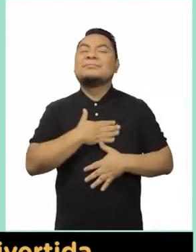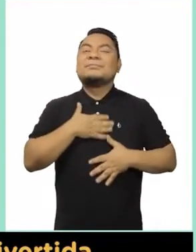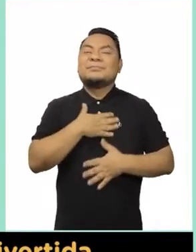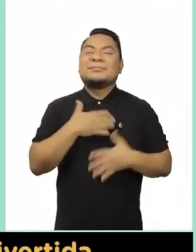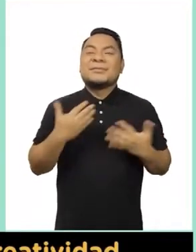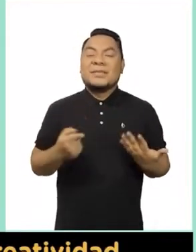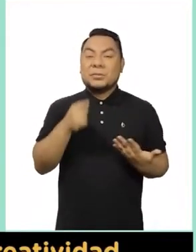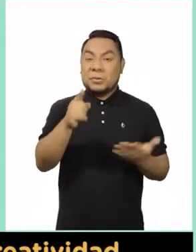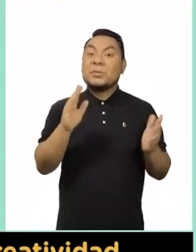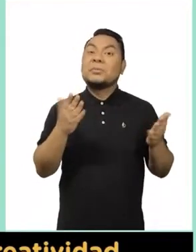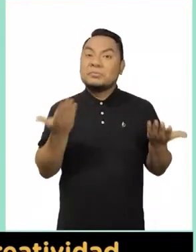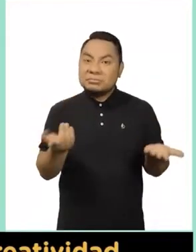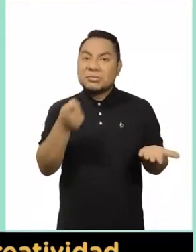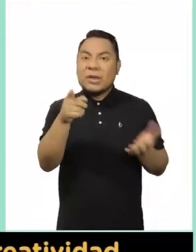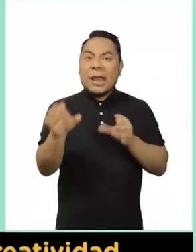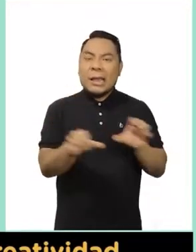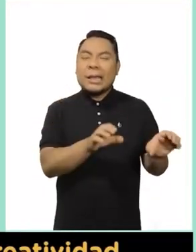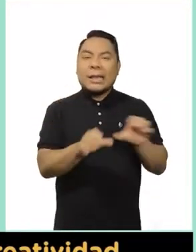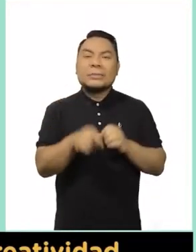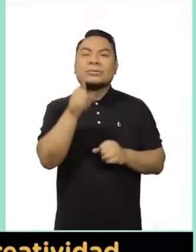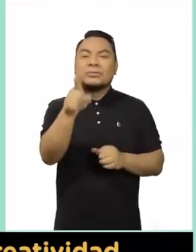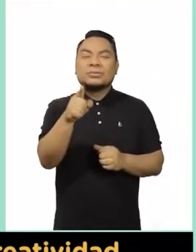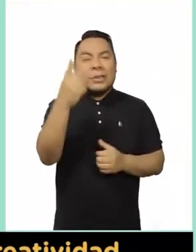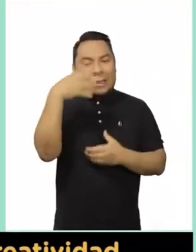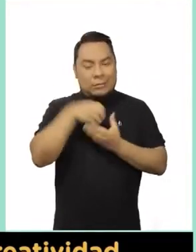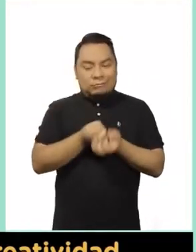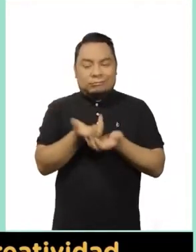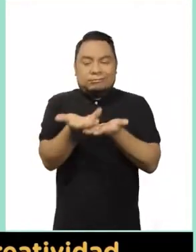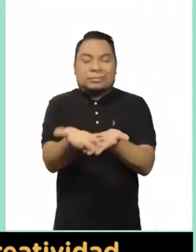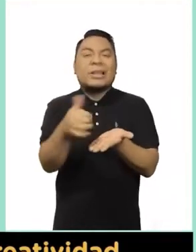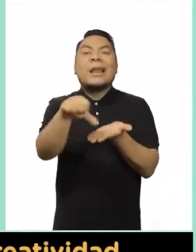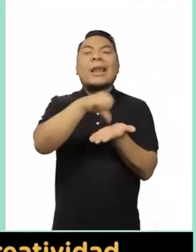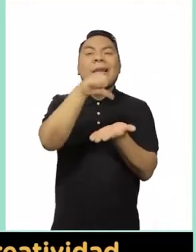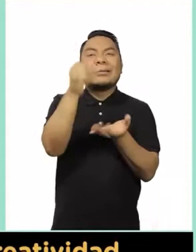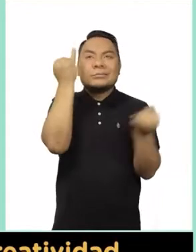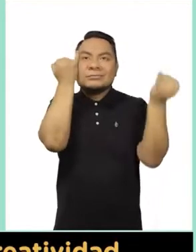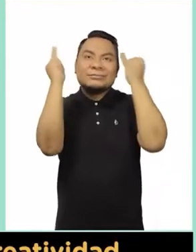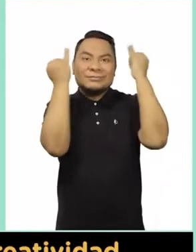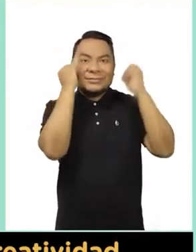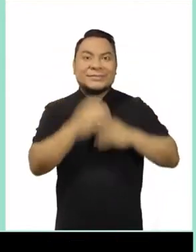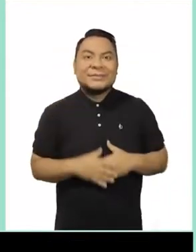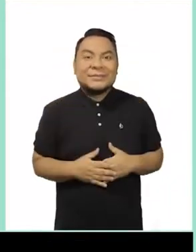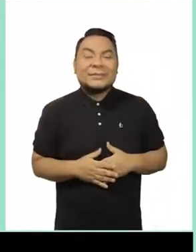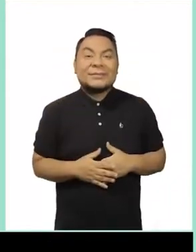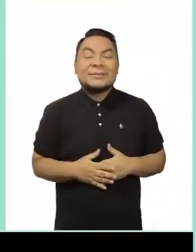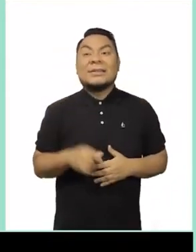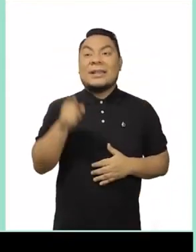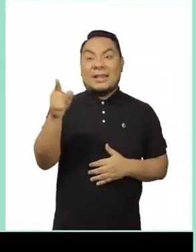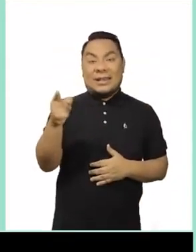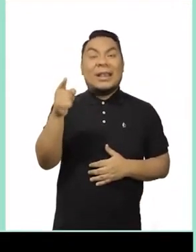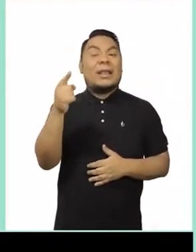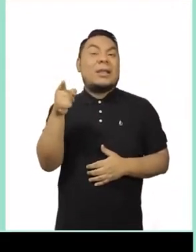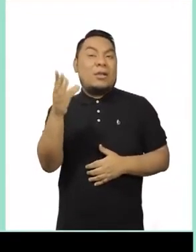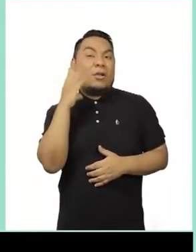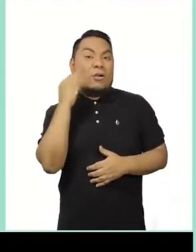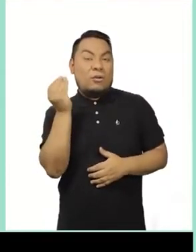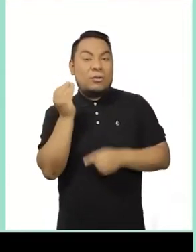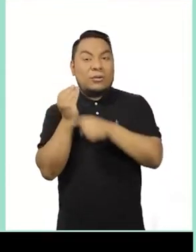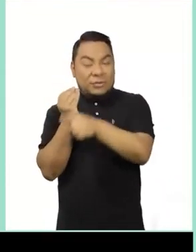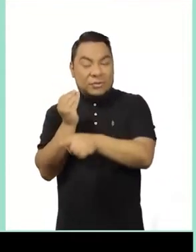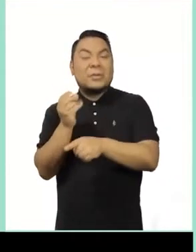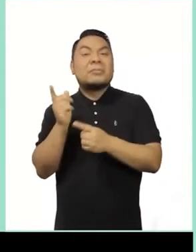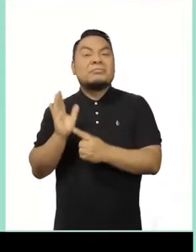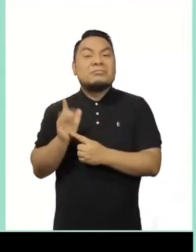muy divertida en la que pondrás en acción tu arte y tu creatividad. Si la o el